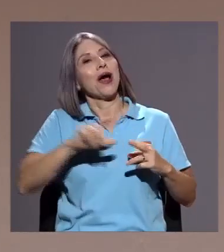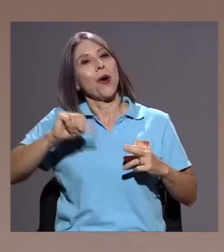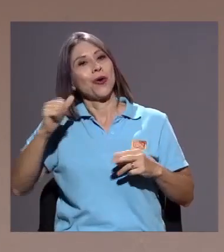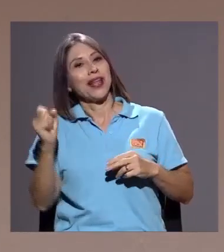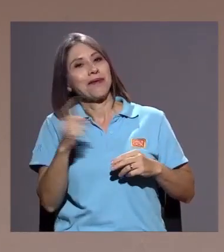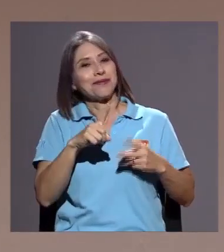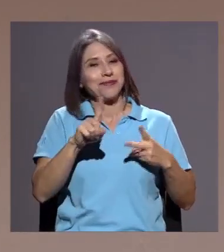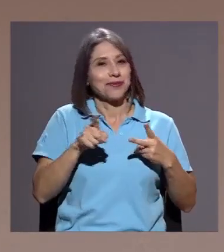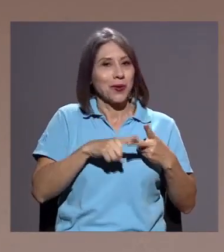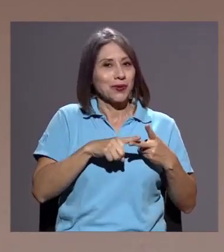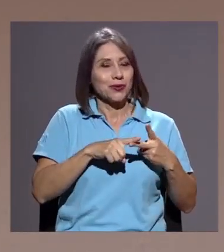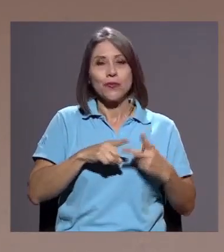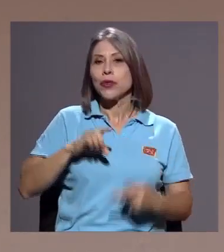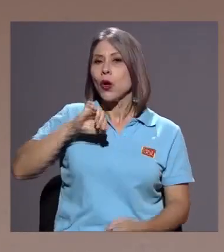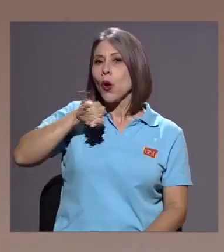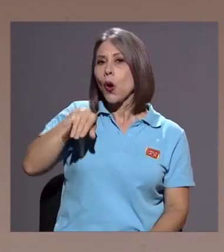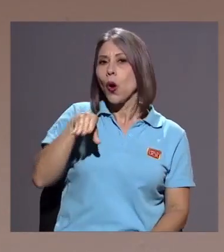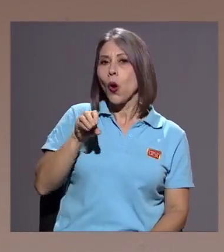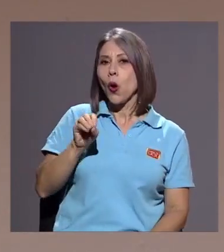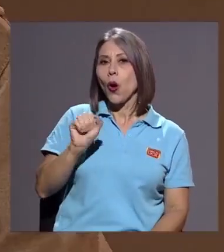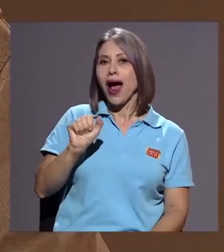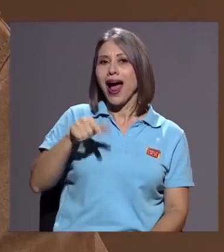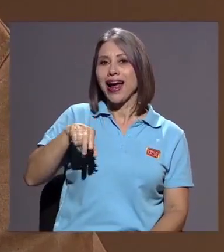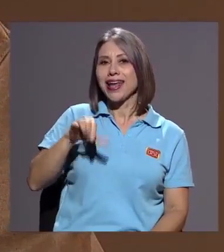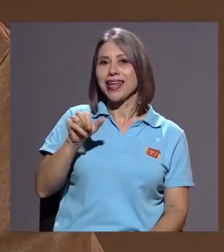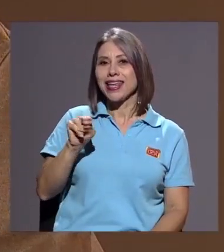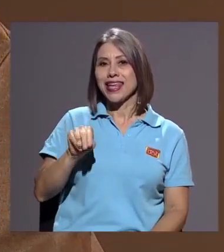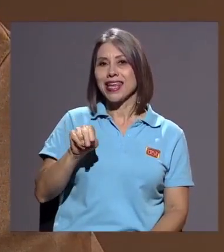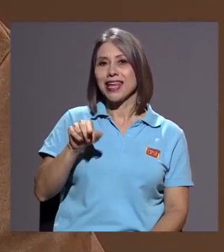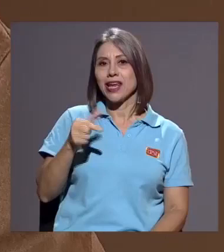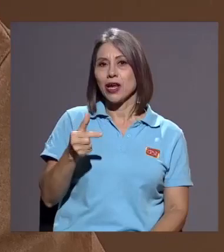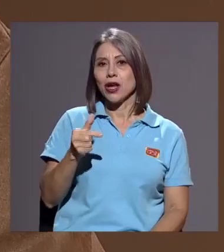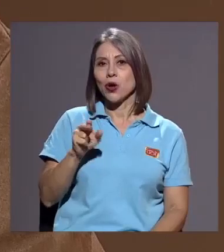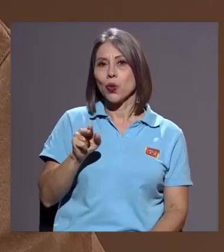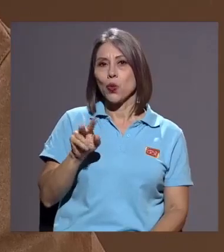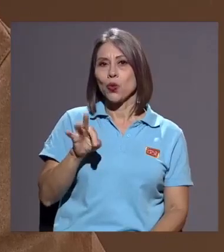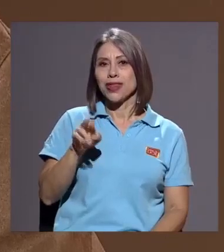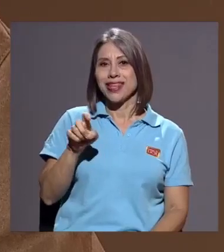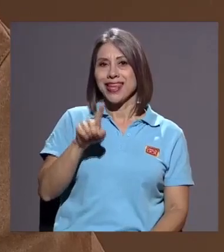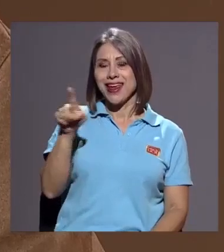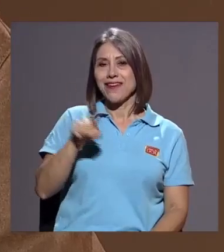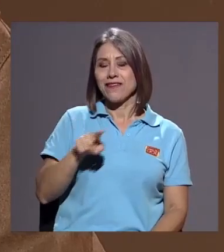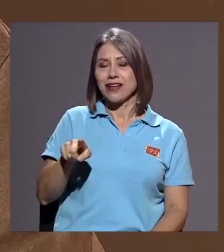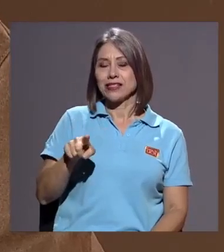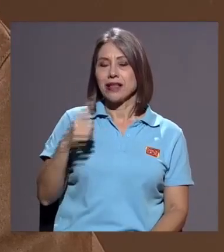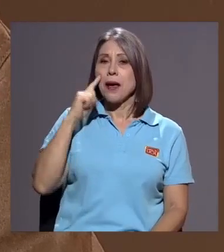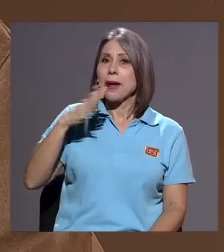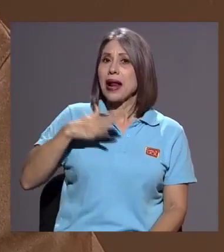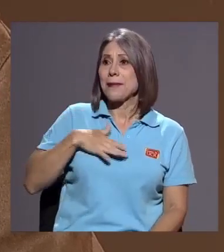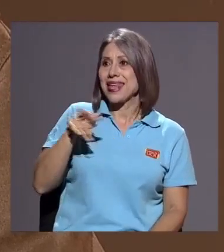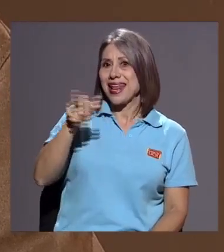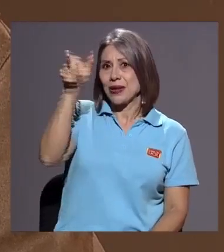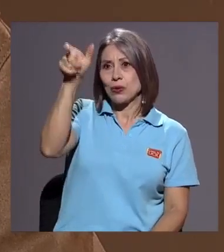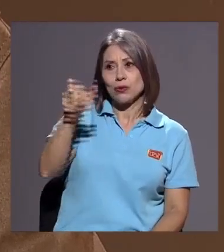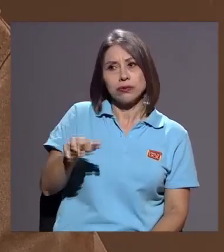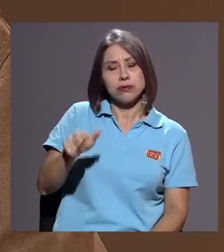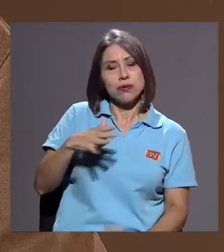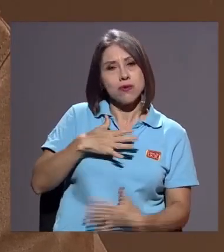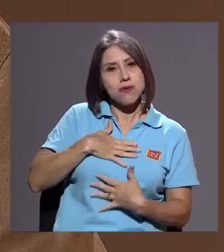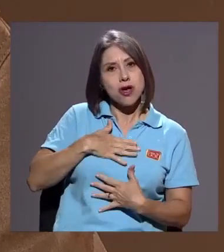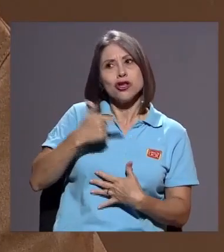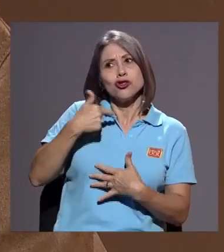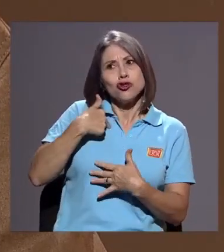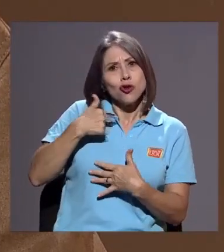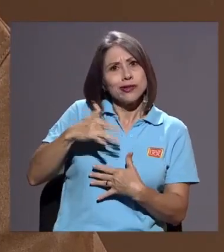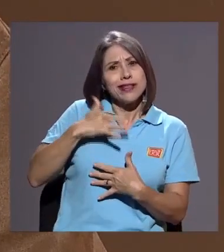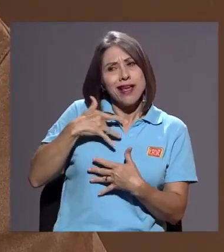Para mí, una figura entrañable porque tenía una empatía muy fuerte con él.